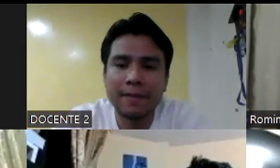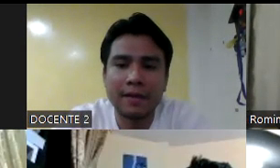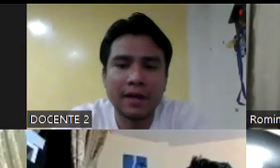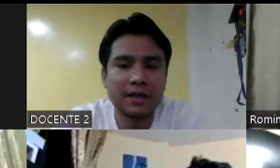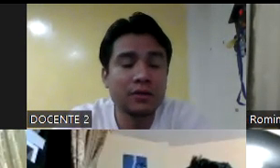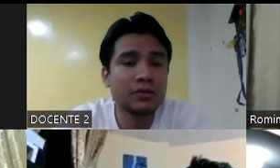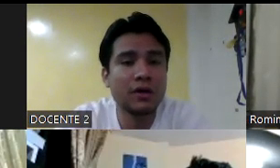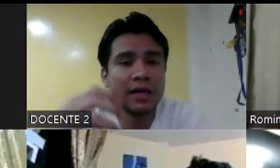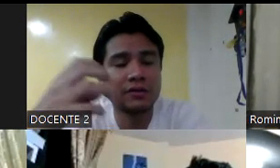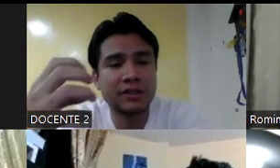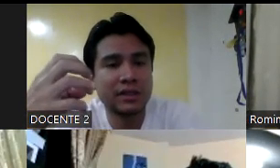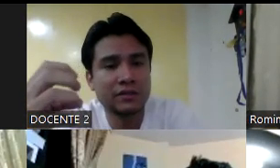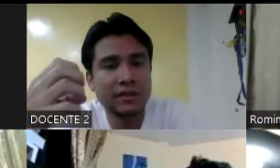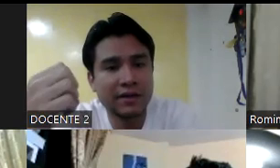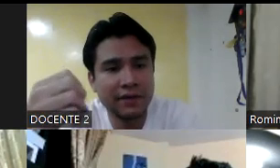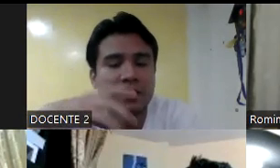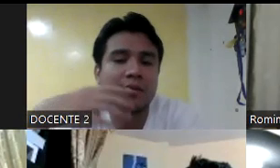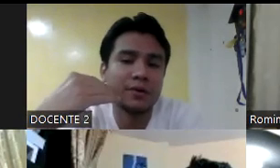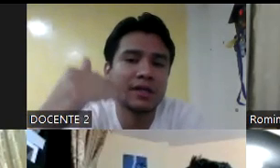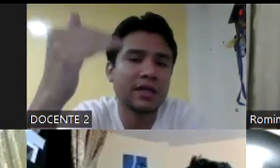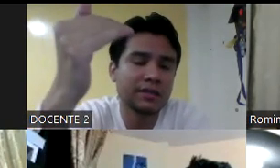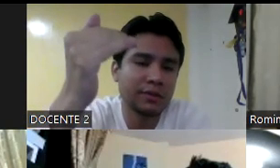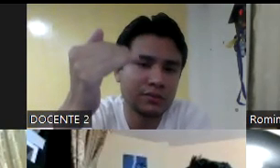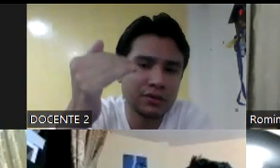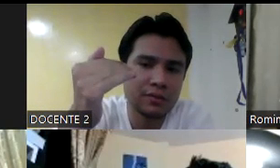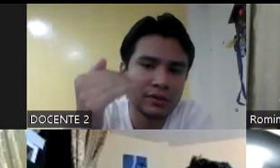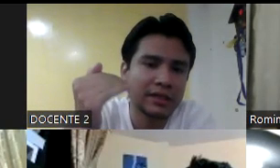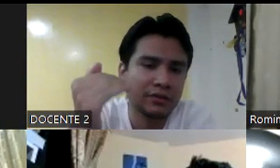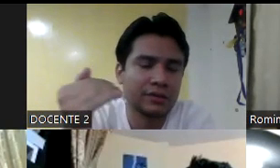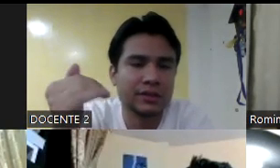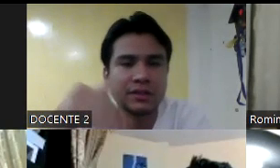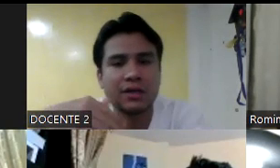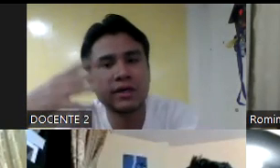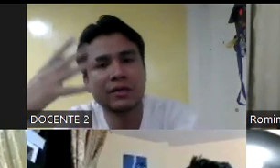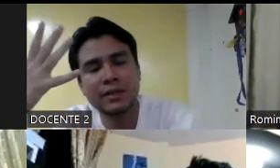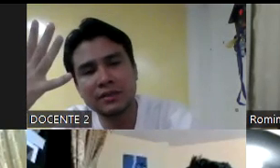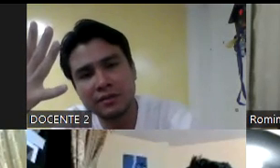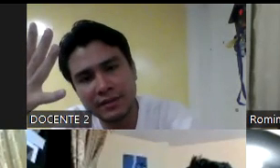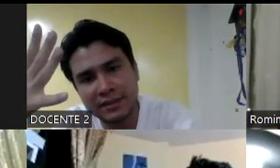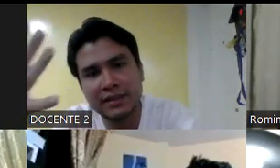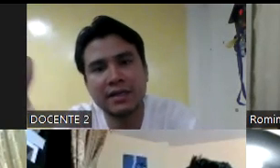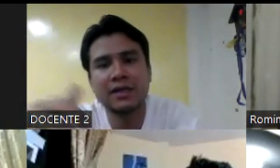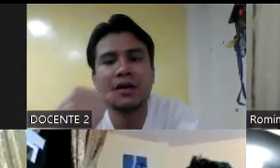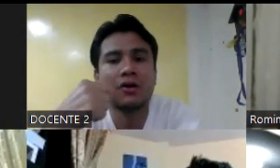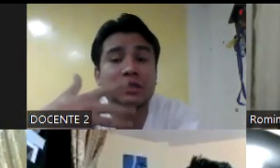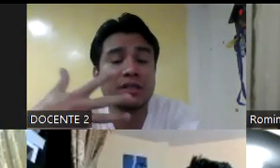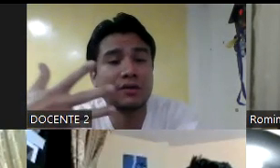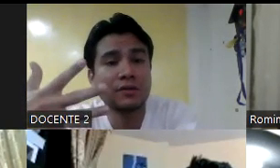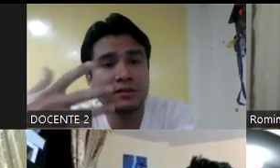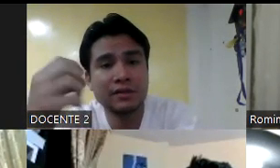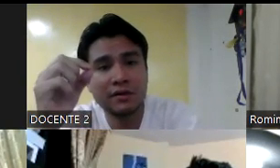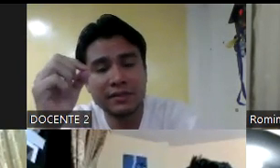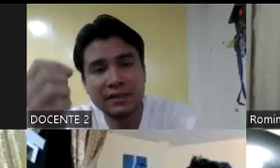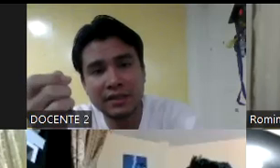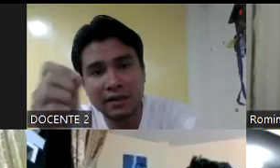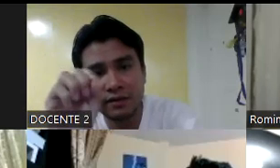la dilución, la concentración del café y por ende la disminución como tal de dosis. Ya no voy a tomar 5 veces al día, o si sigo